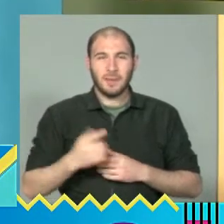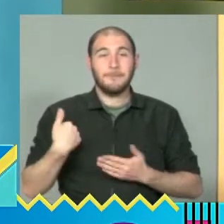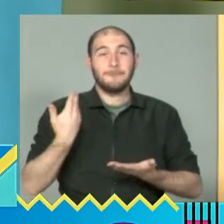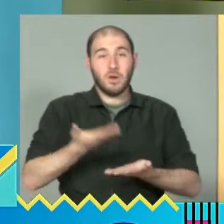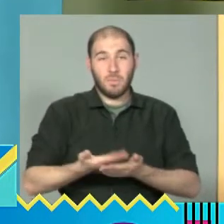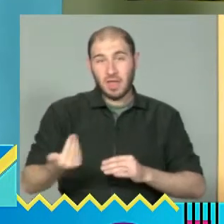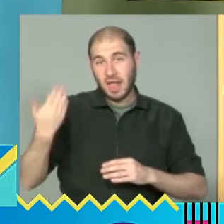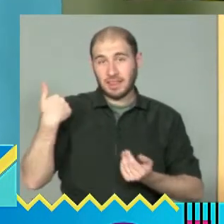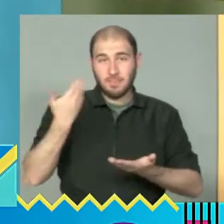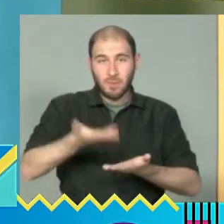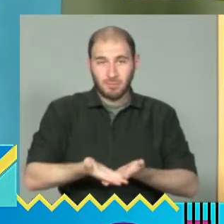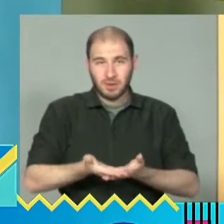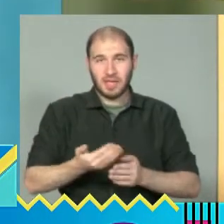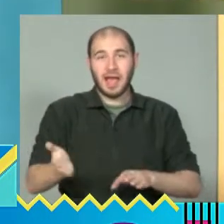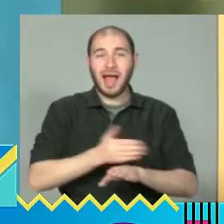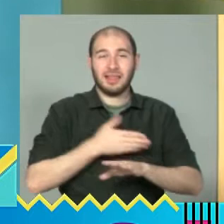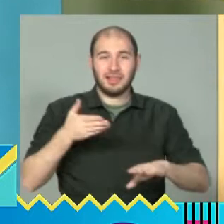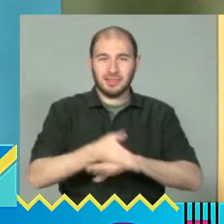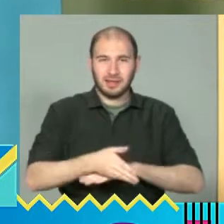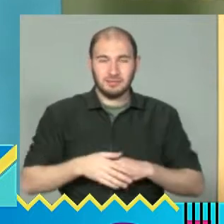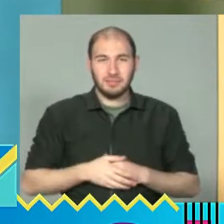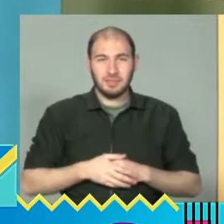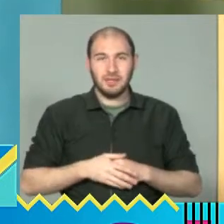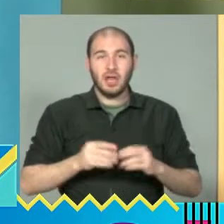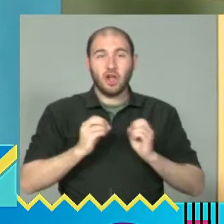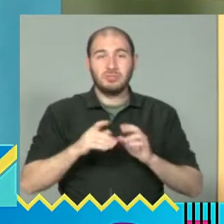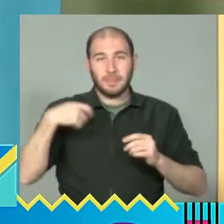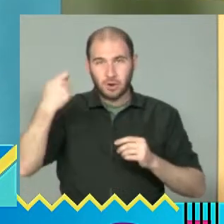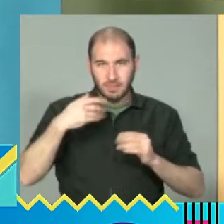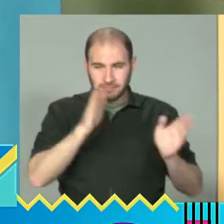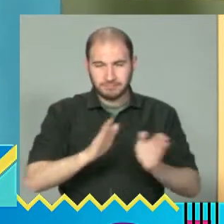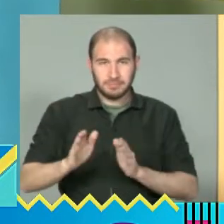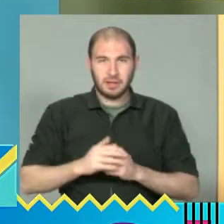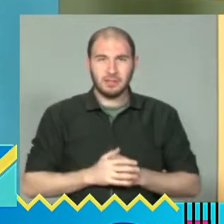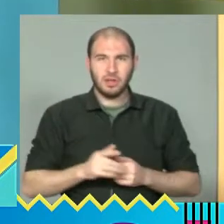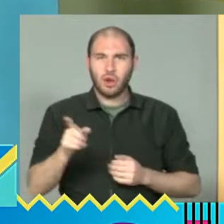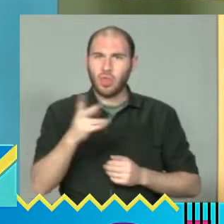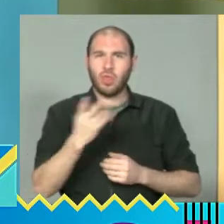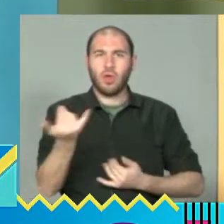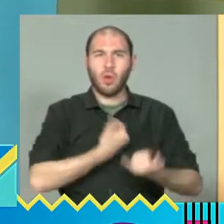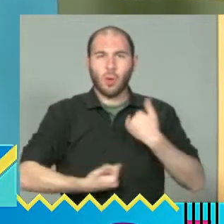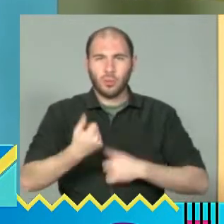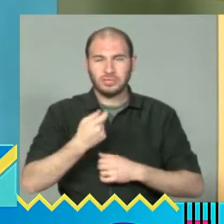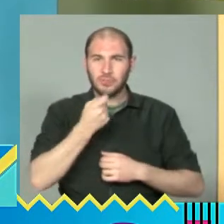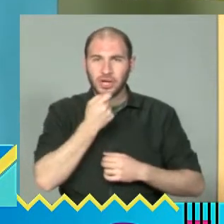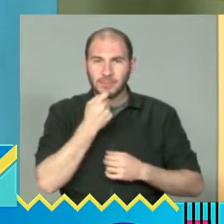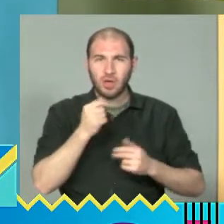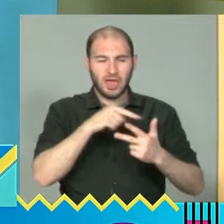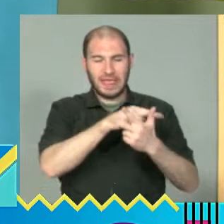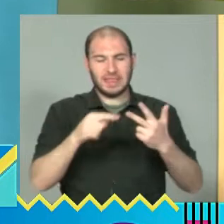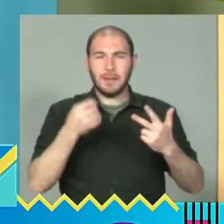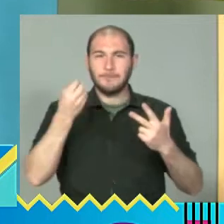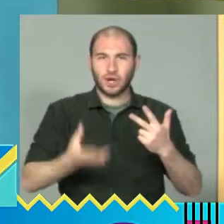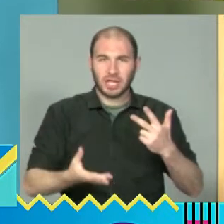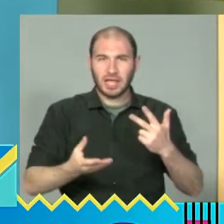proponía al principio, antes de entrar, ¿no?, en esto de empezar a armar el programa, si se animaban a decir, si quieren, 3 causas